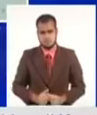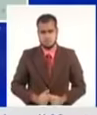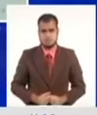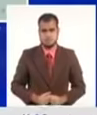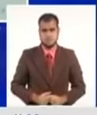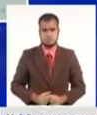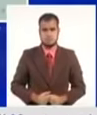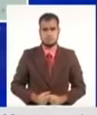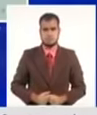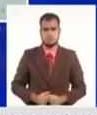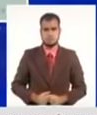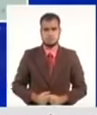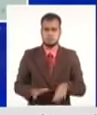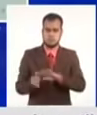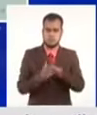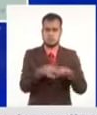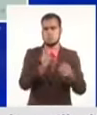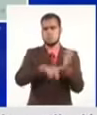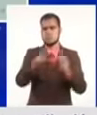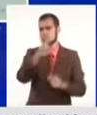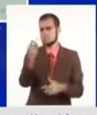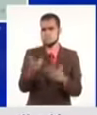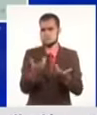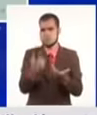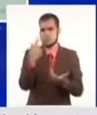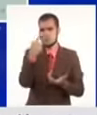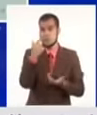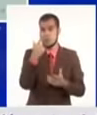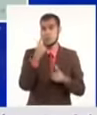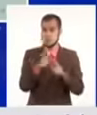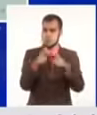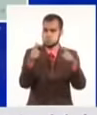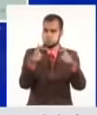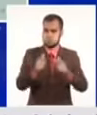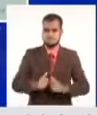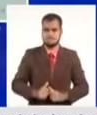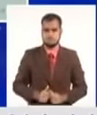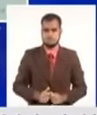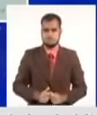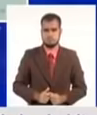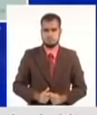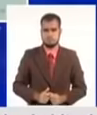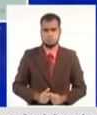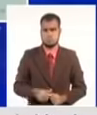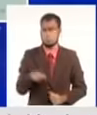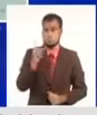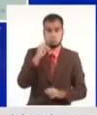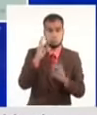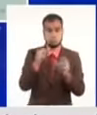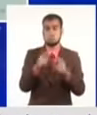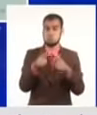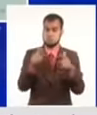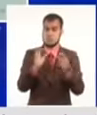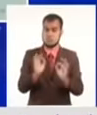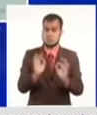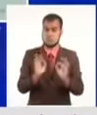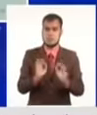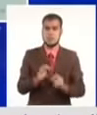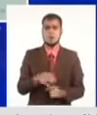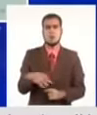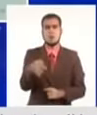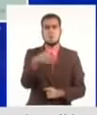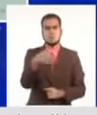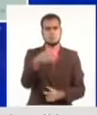Cienfuegos incrementa 22 más, 188 en total, cifras mayores como pueden ver ahí, en el municipio de